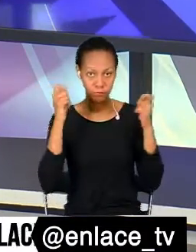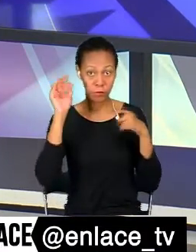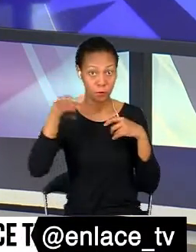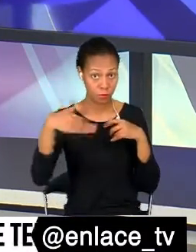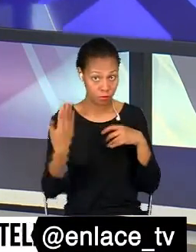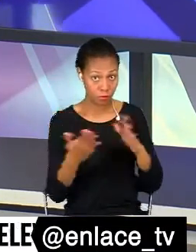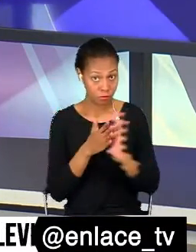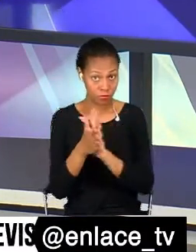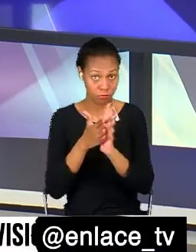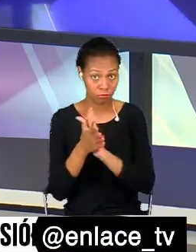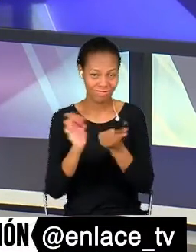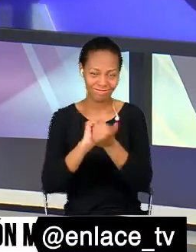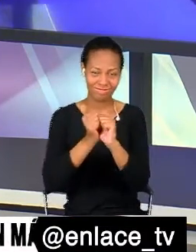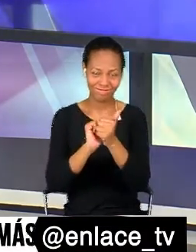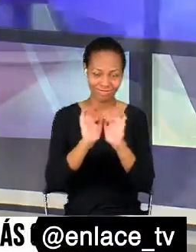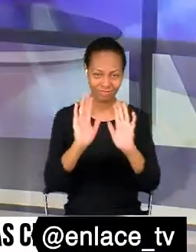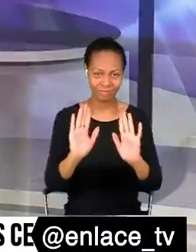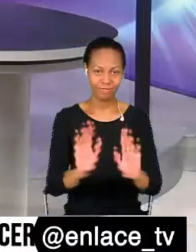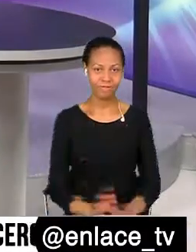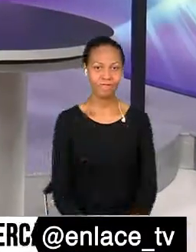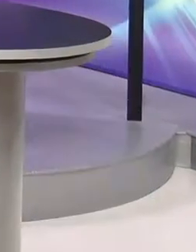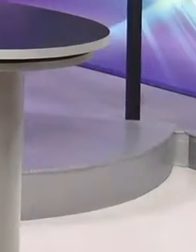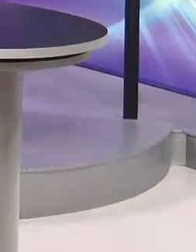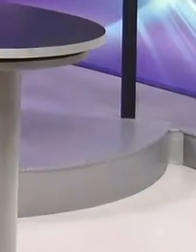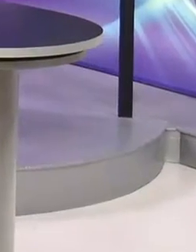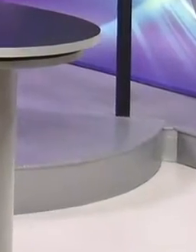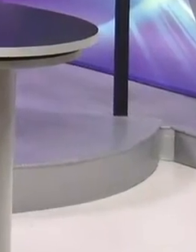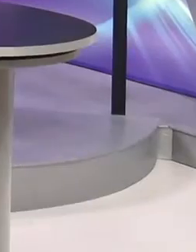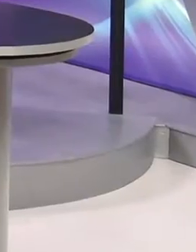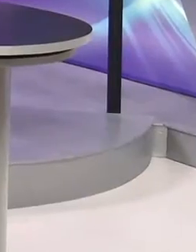información deportiva. Ya regresamos.